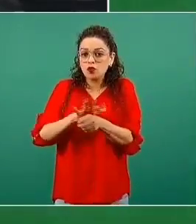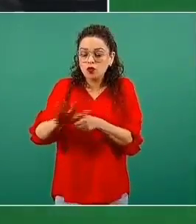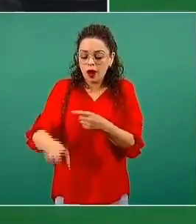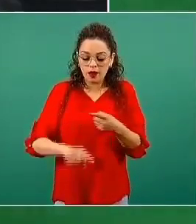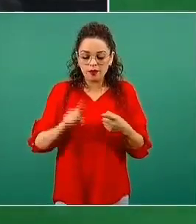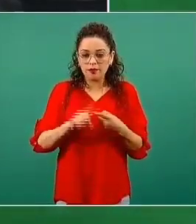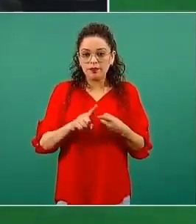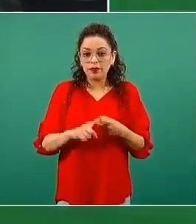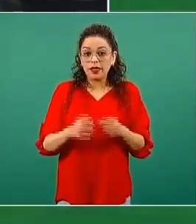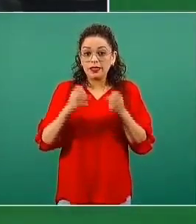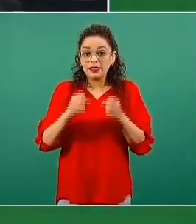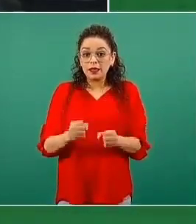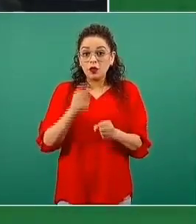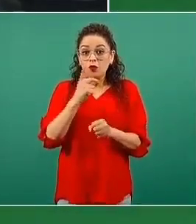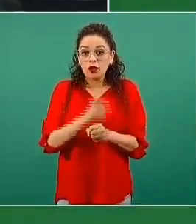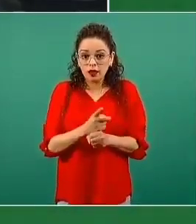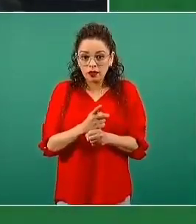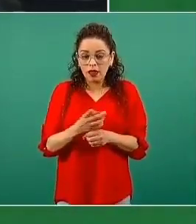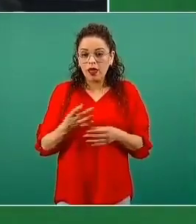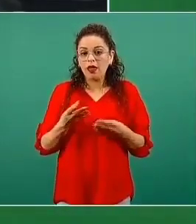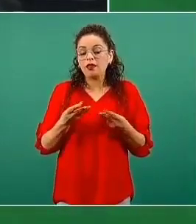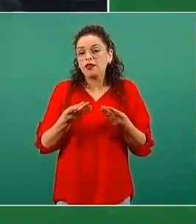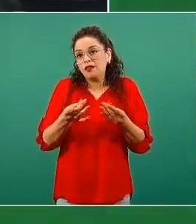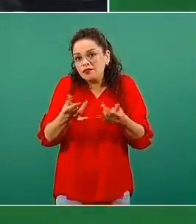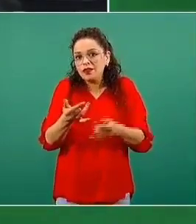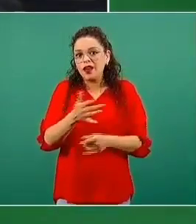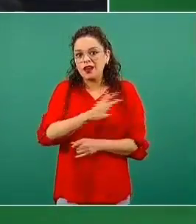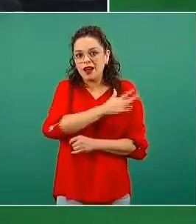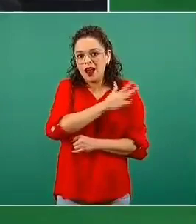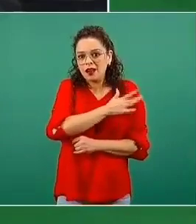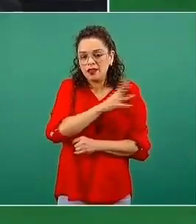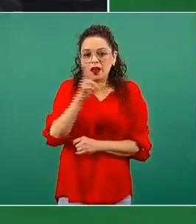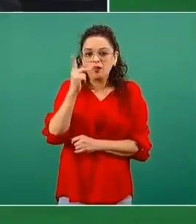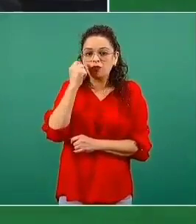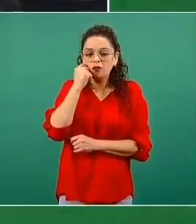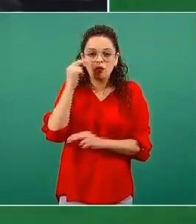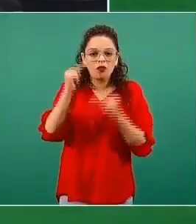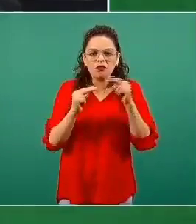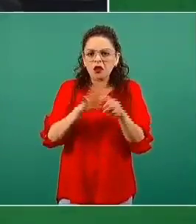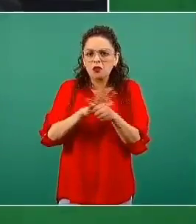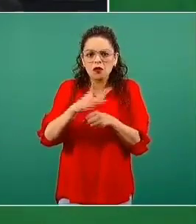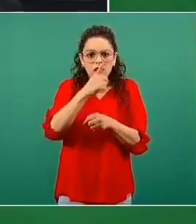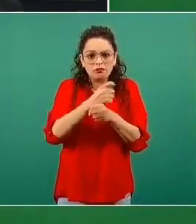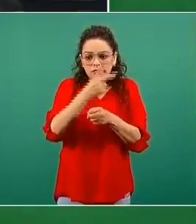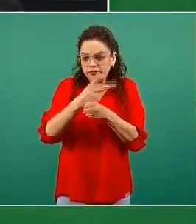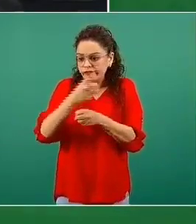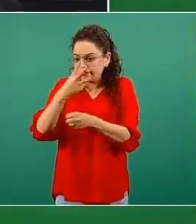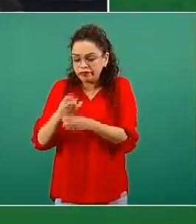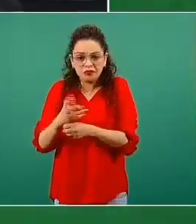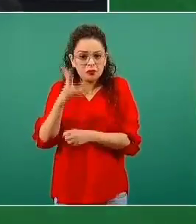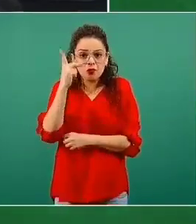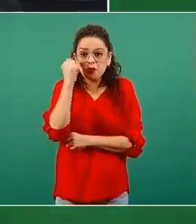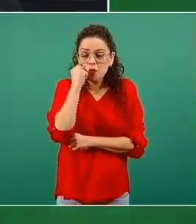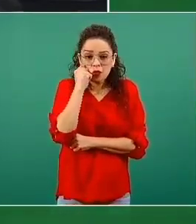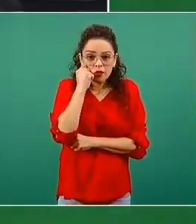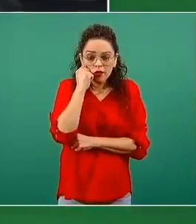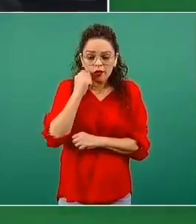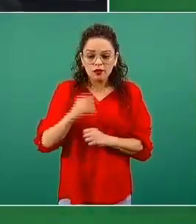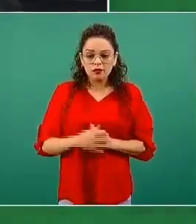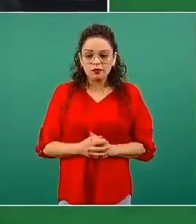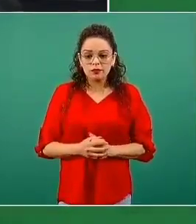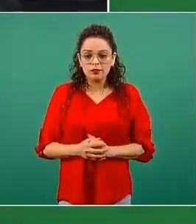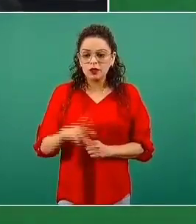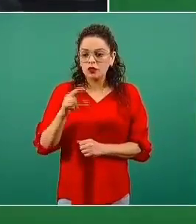calidad y seguridad de la atención a cualquier nivel, sea primario, secundario, terciario. No se